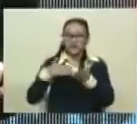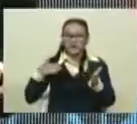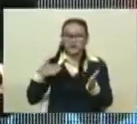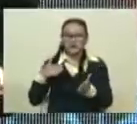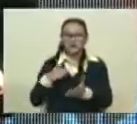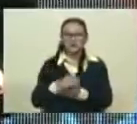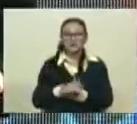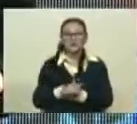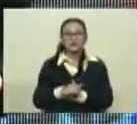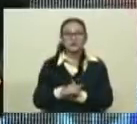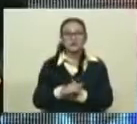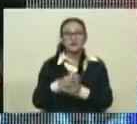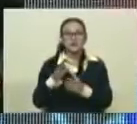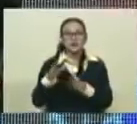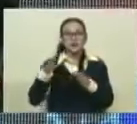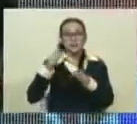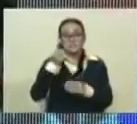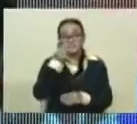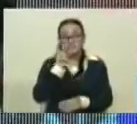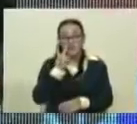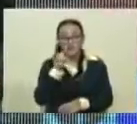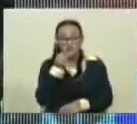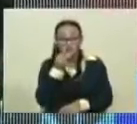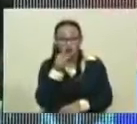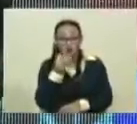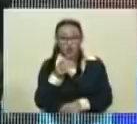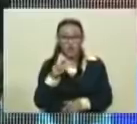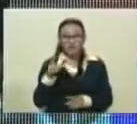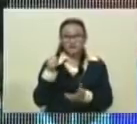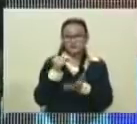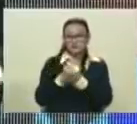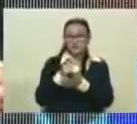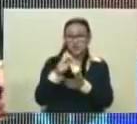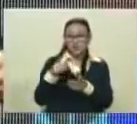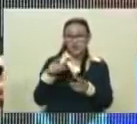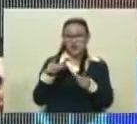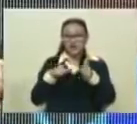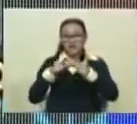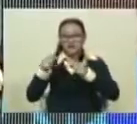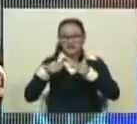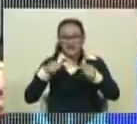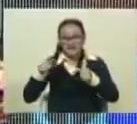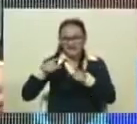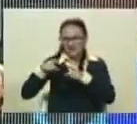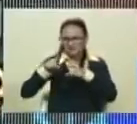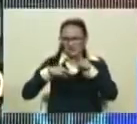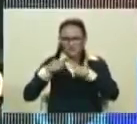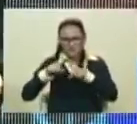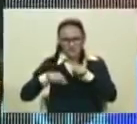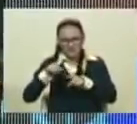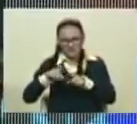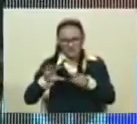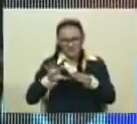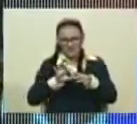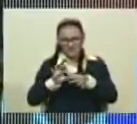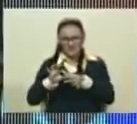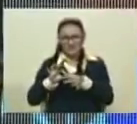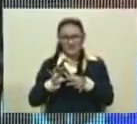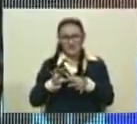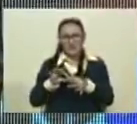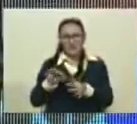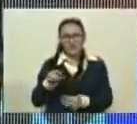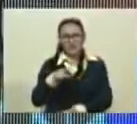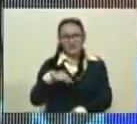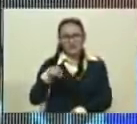un asalto al Palacio de Miraflores, aparecieron unos símbolos de Estrellas de David, en fin, vinculado a la Operación David, que